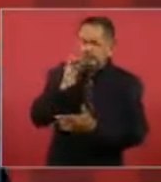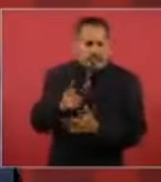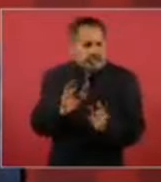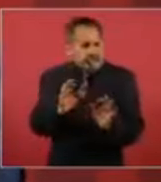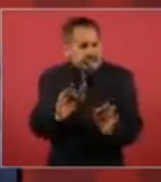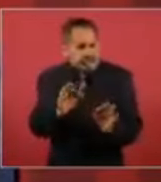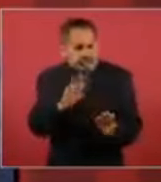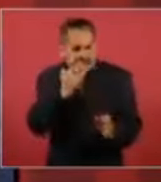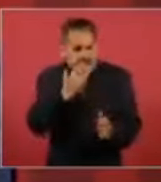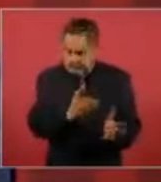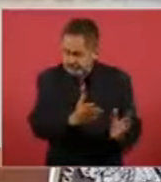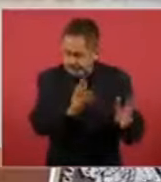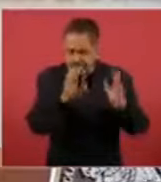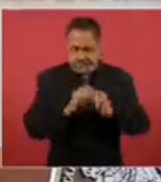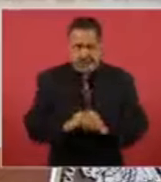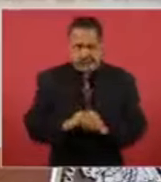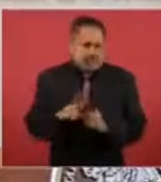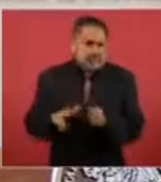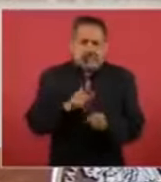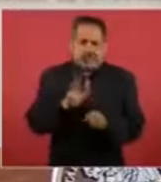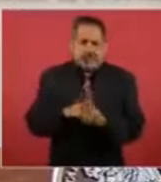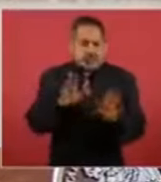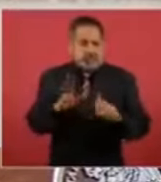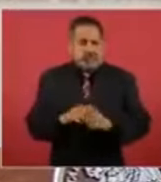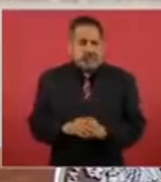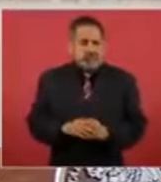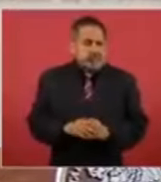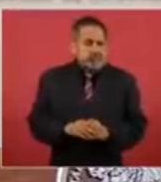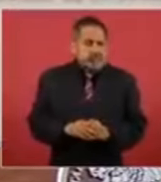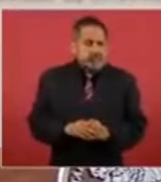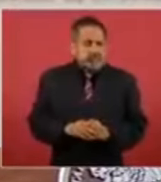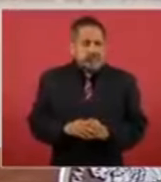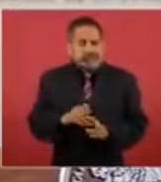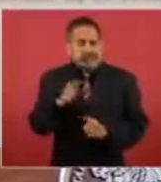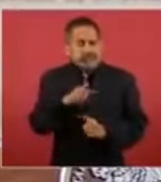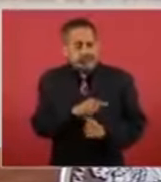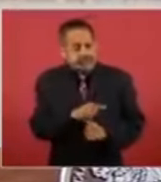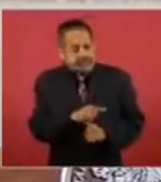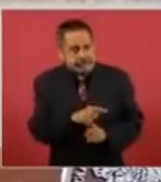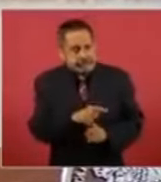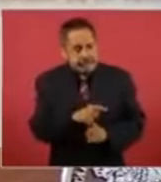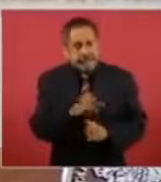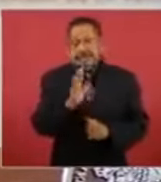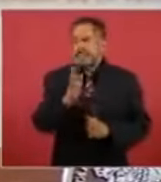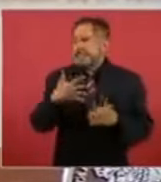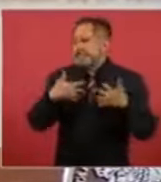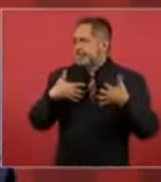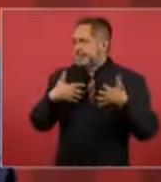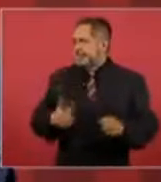Es normal. Y además entiendo que estén molestos,